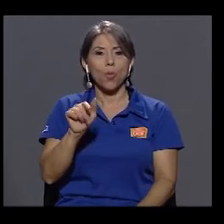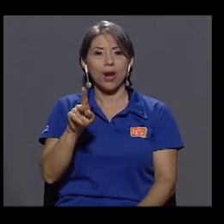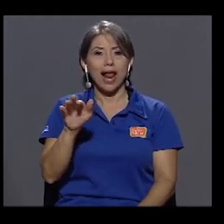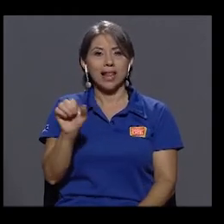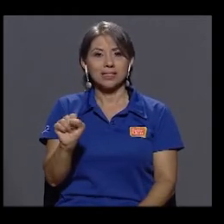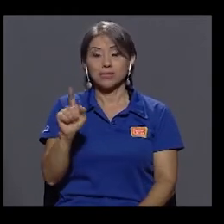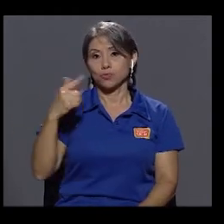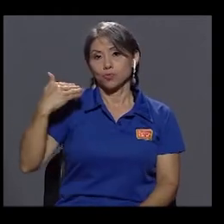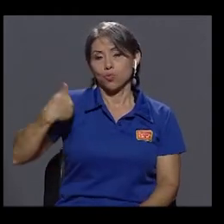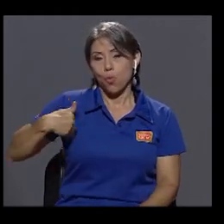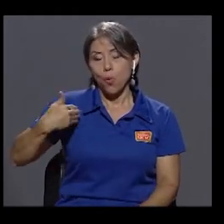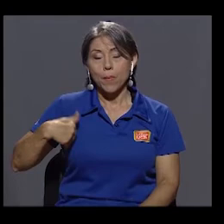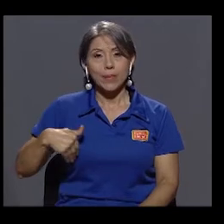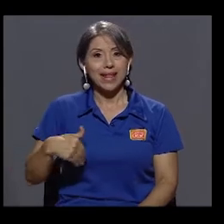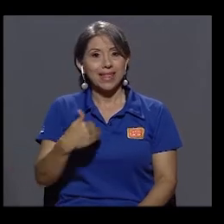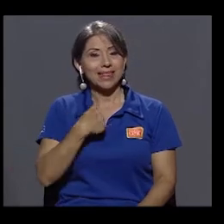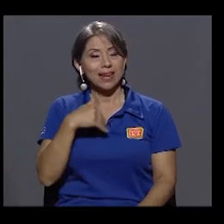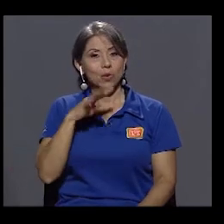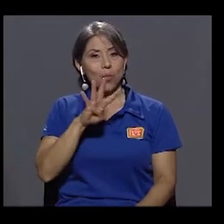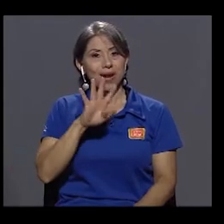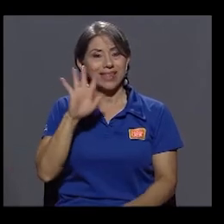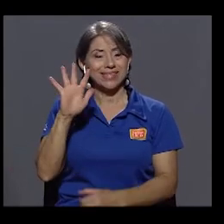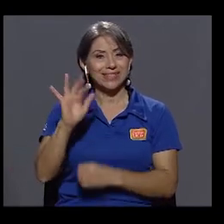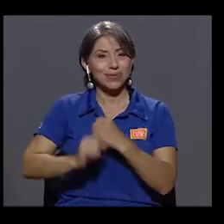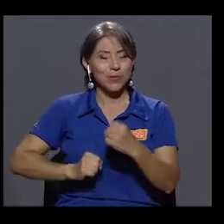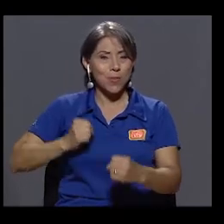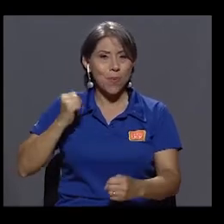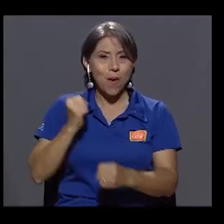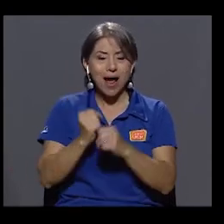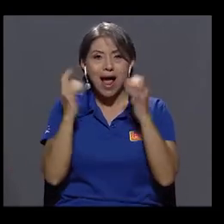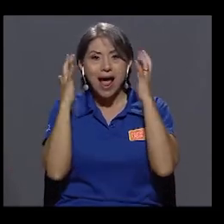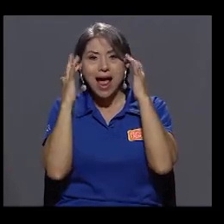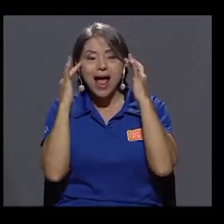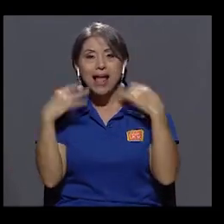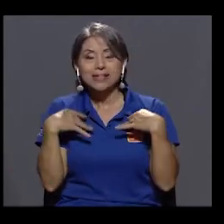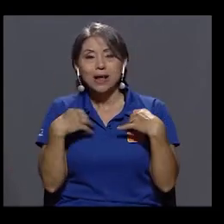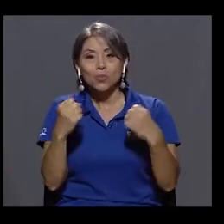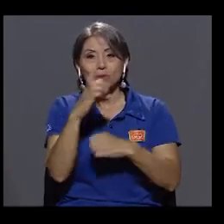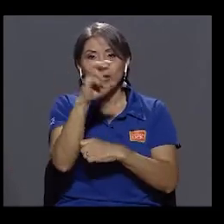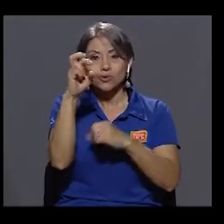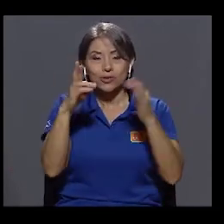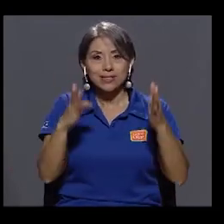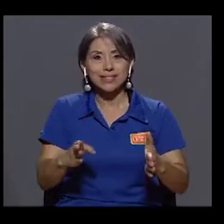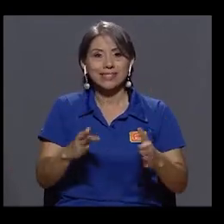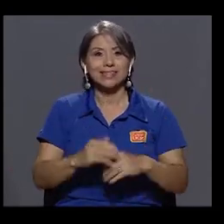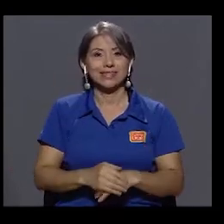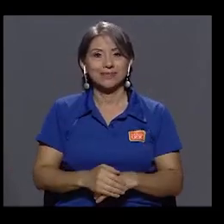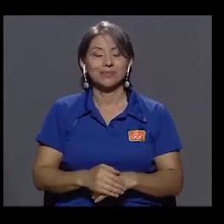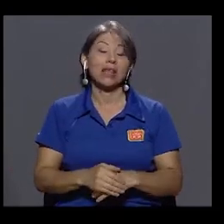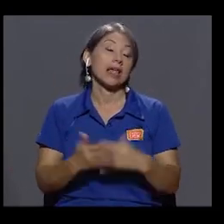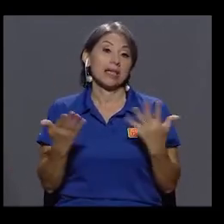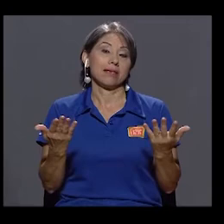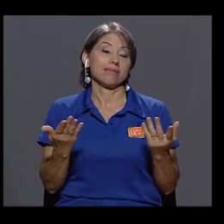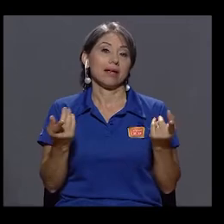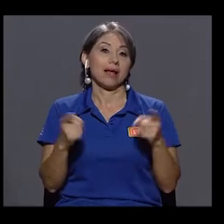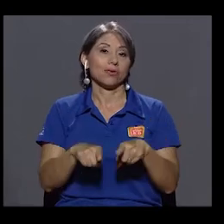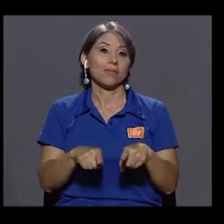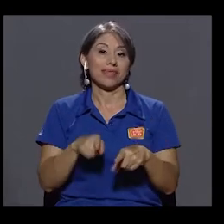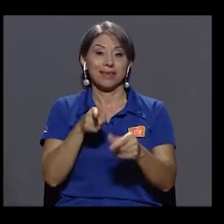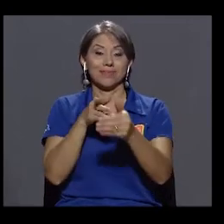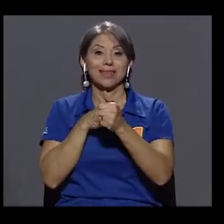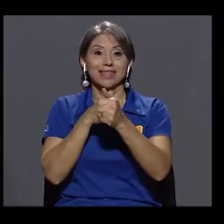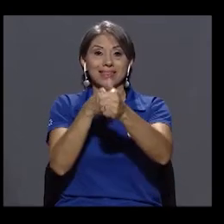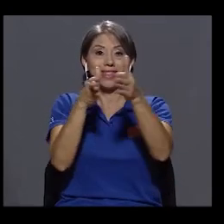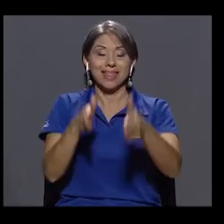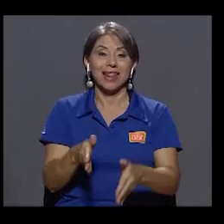un hombre que tiene 45 años de preocuparse por la salud de los costarricenses y que casualmente lidera